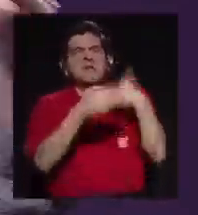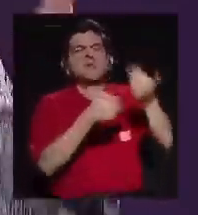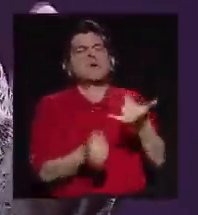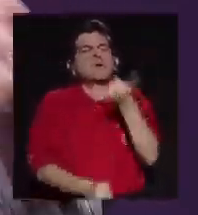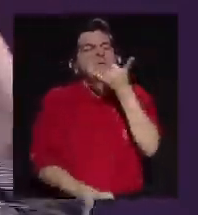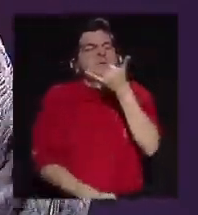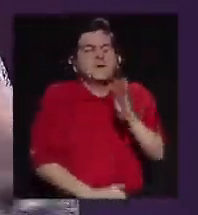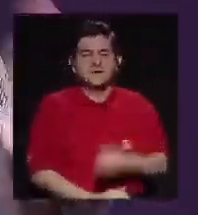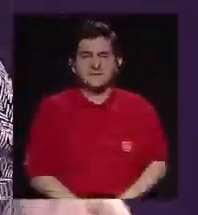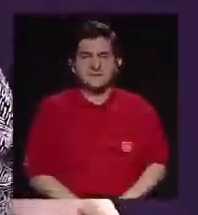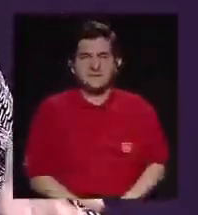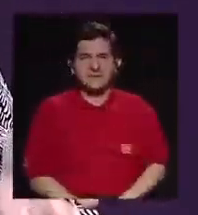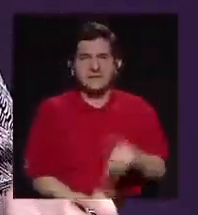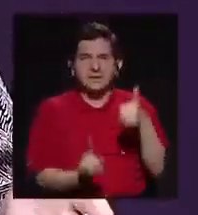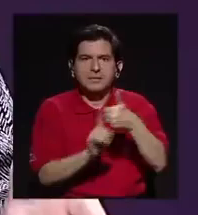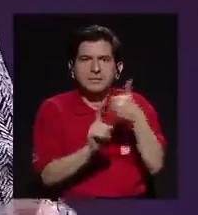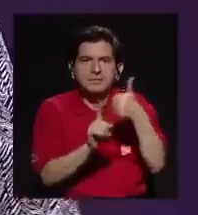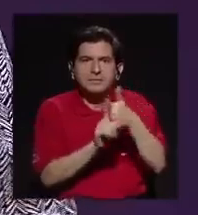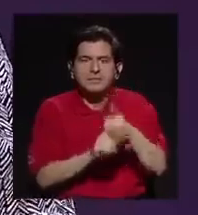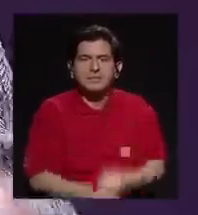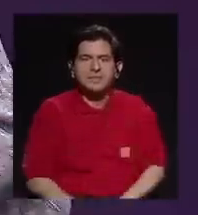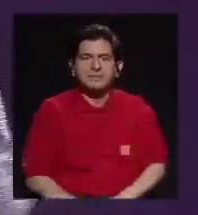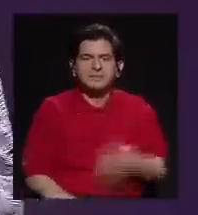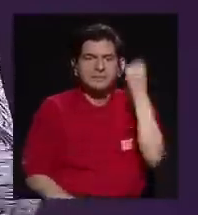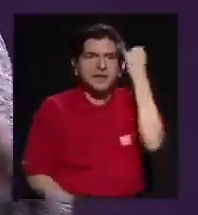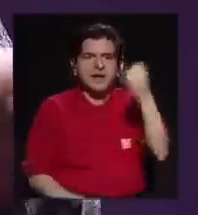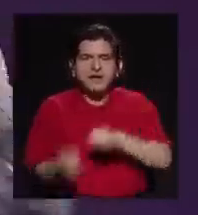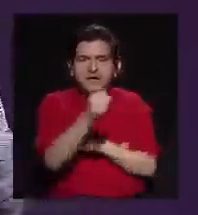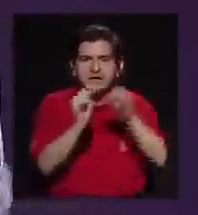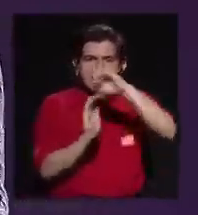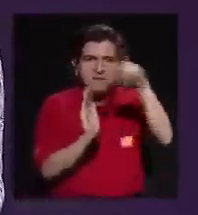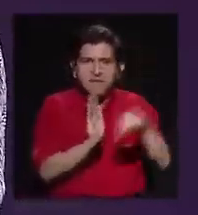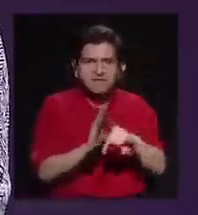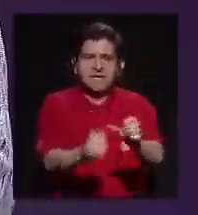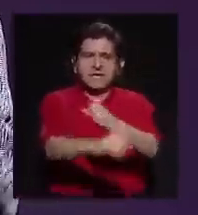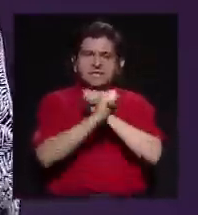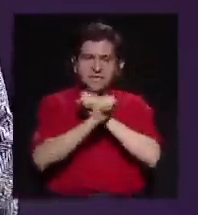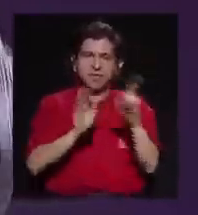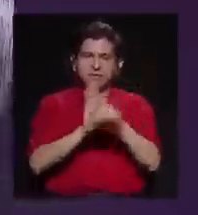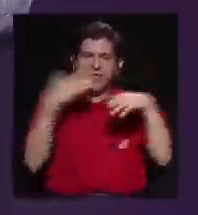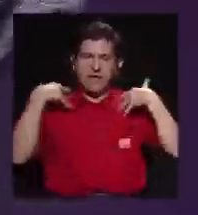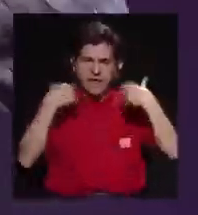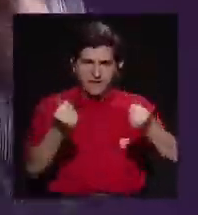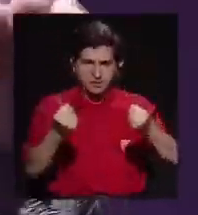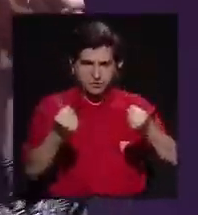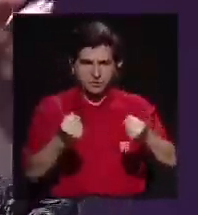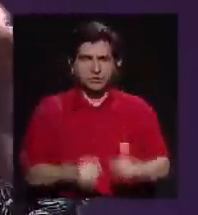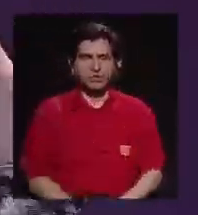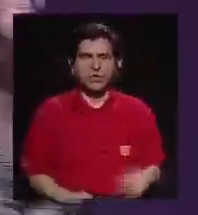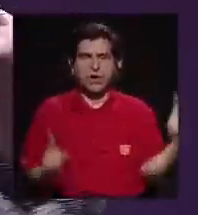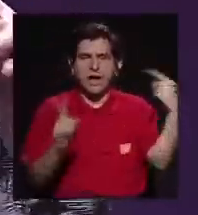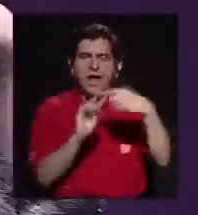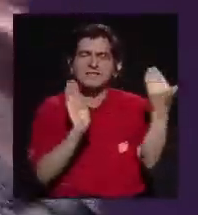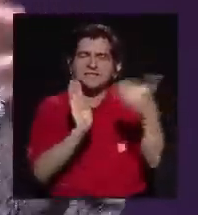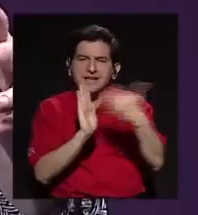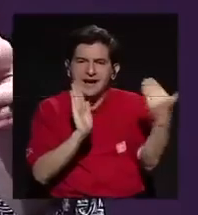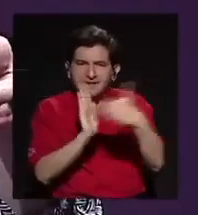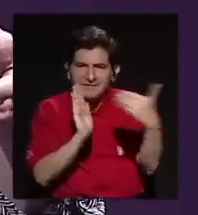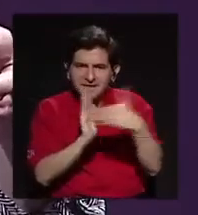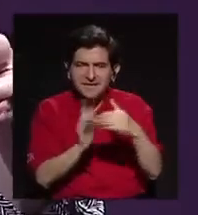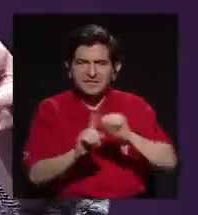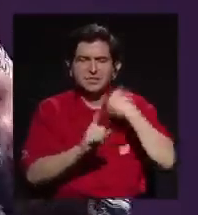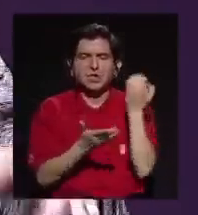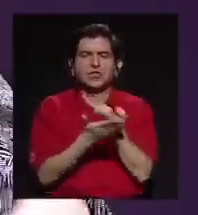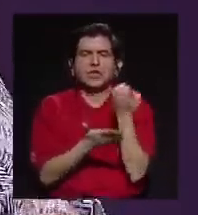sea, claramente la misma línea de la Sala Constitucional ha sido garantizar el derecho a la salud, incluso en detrimento muchas veces de la